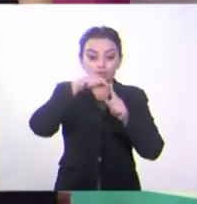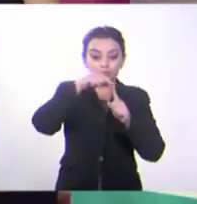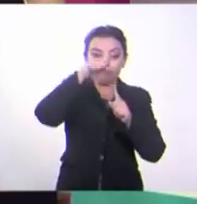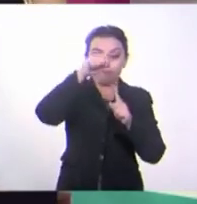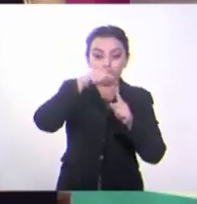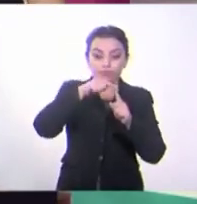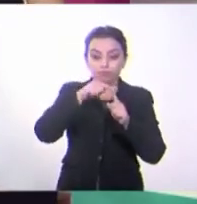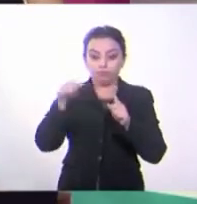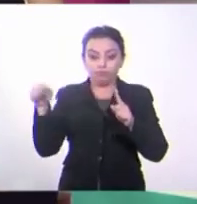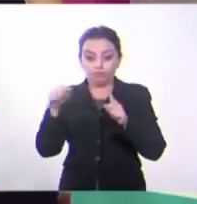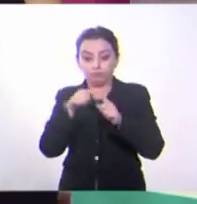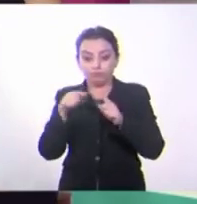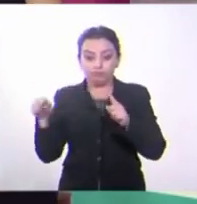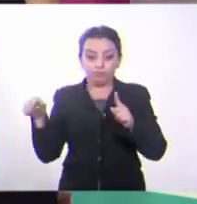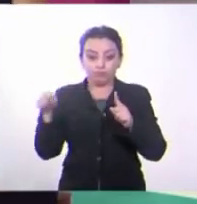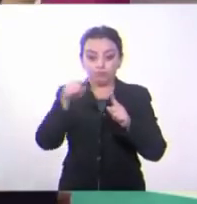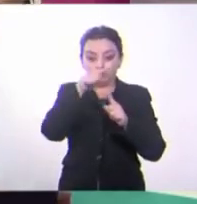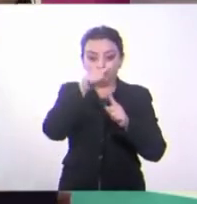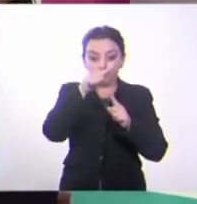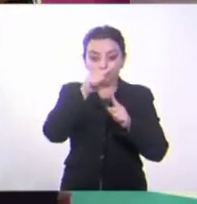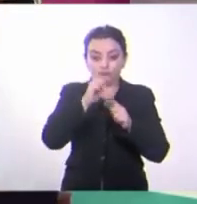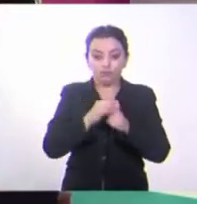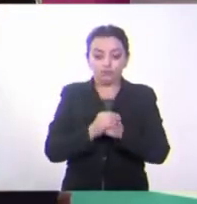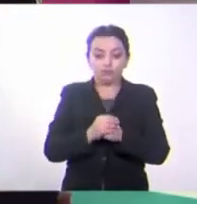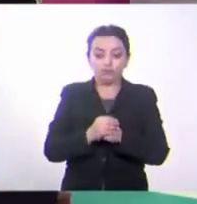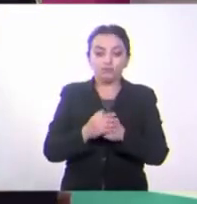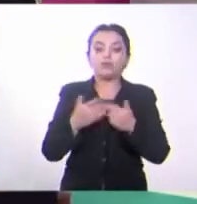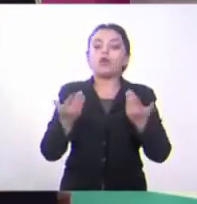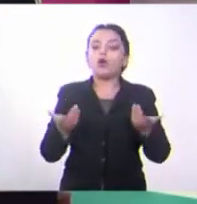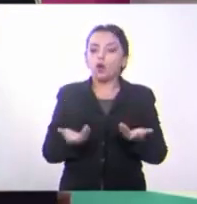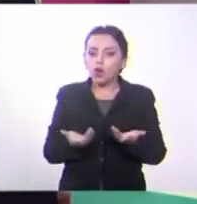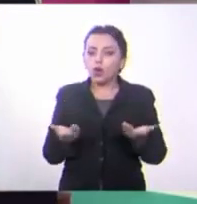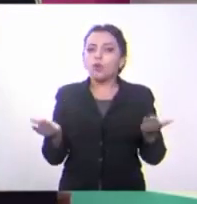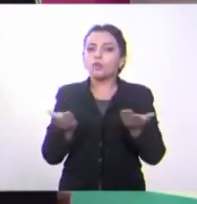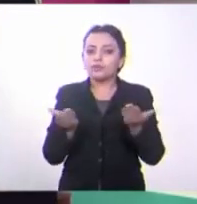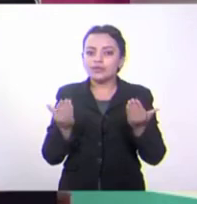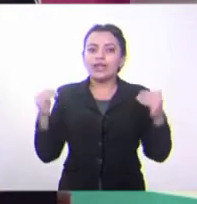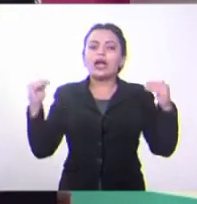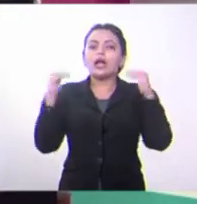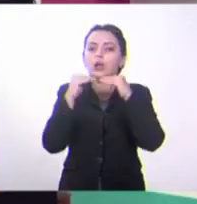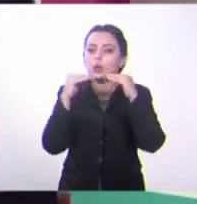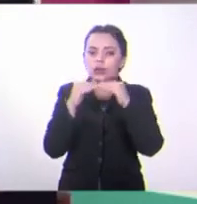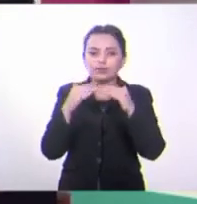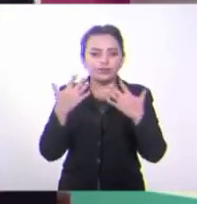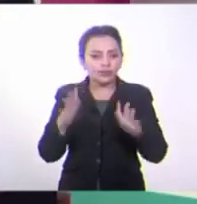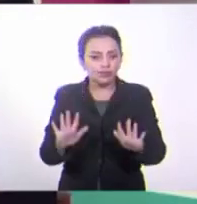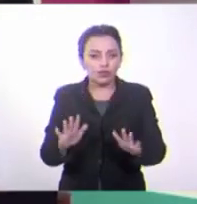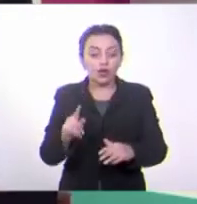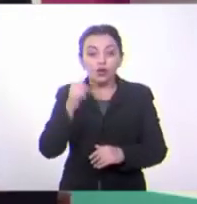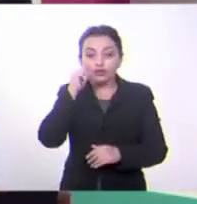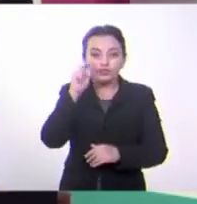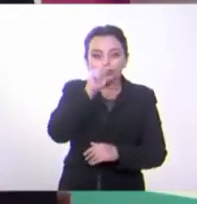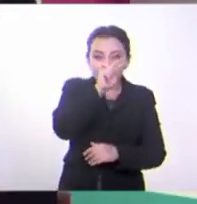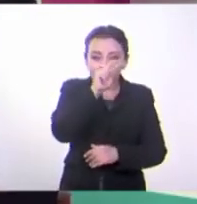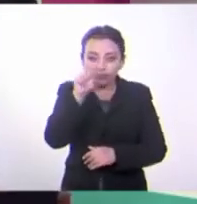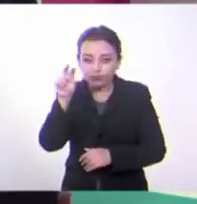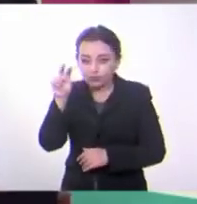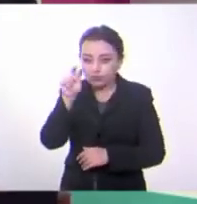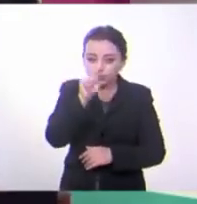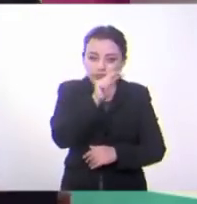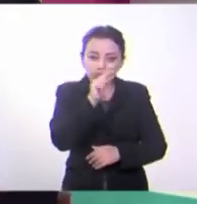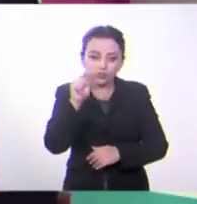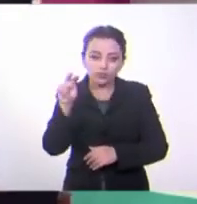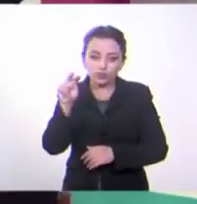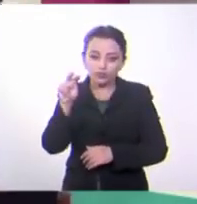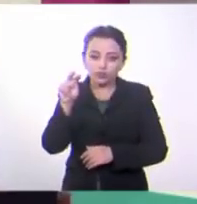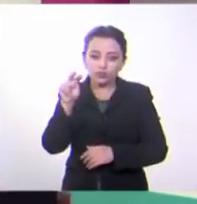ya estuvo. Puedo decir que son semejantes. ¿Cómo entonces podríamos definir el criterio de congruencia? Pues